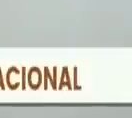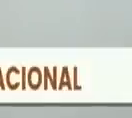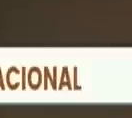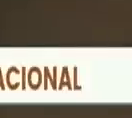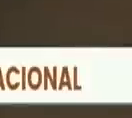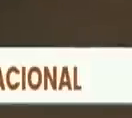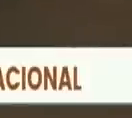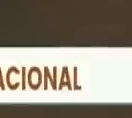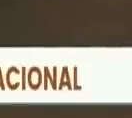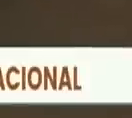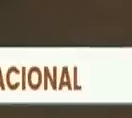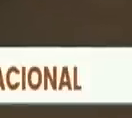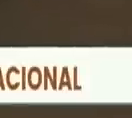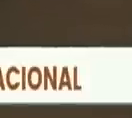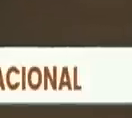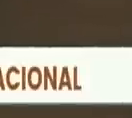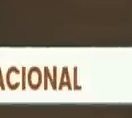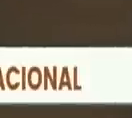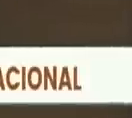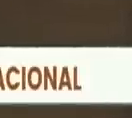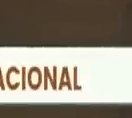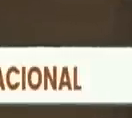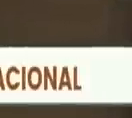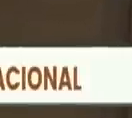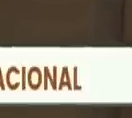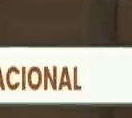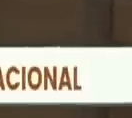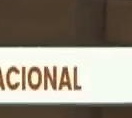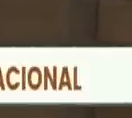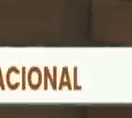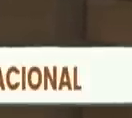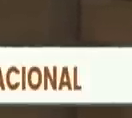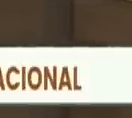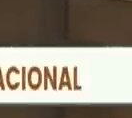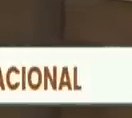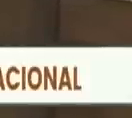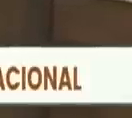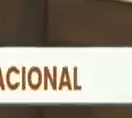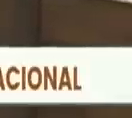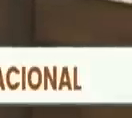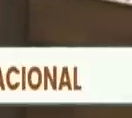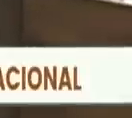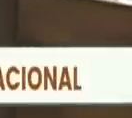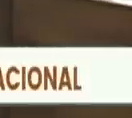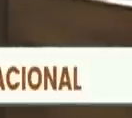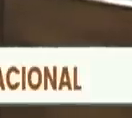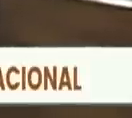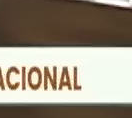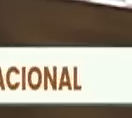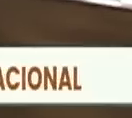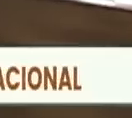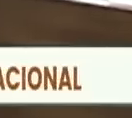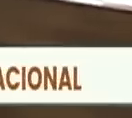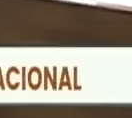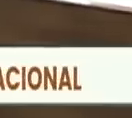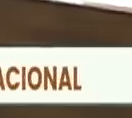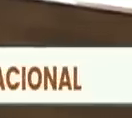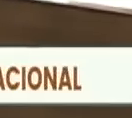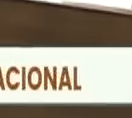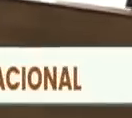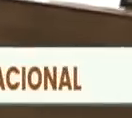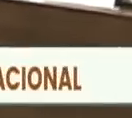las declaraciones realizadas el pasado 11 de junio por el expresidente Donald Trump. Si tenemos el video